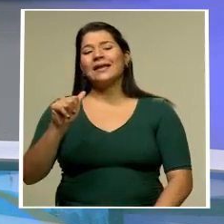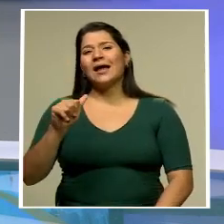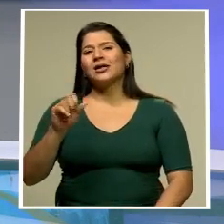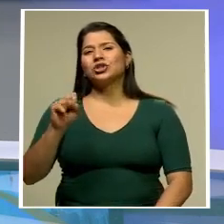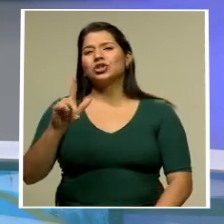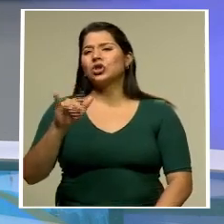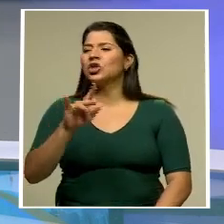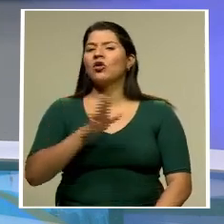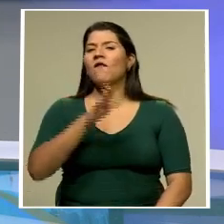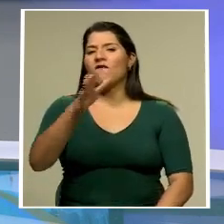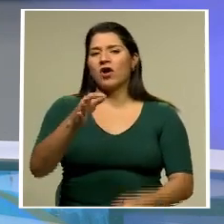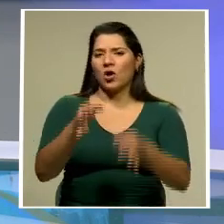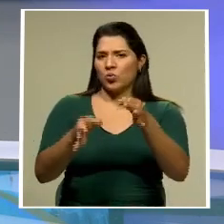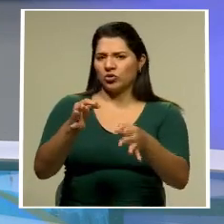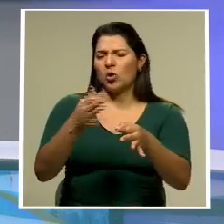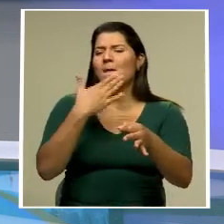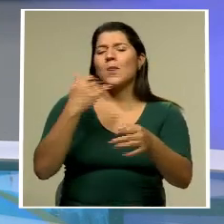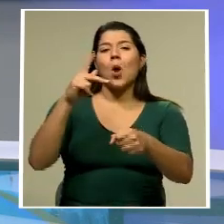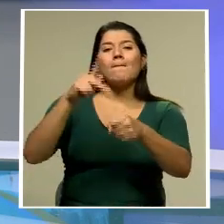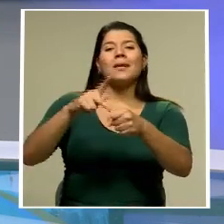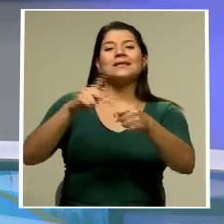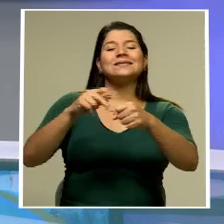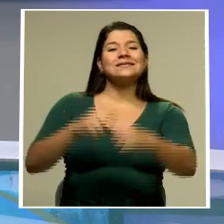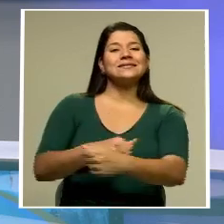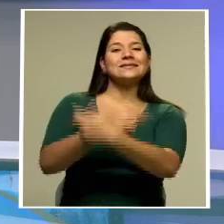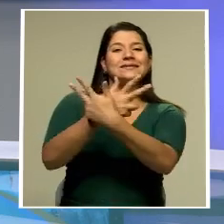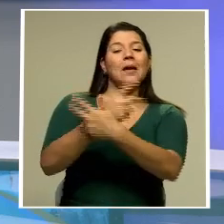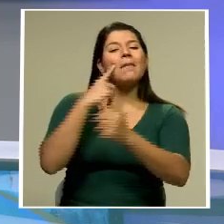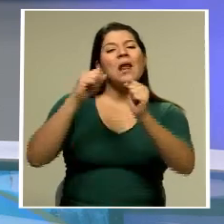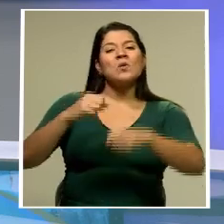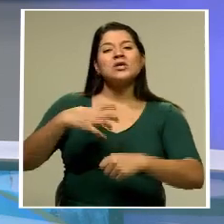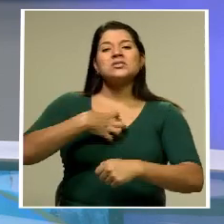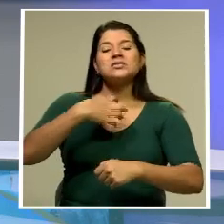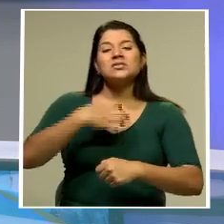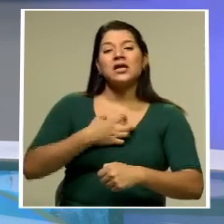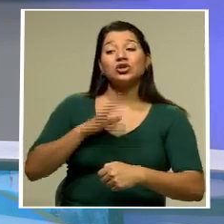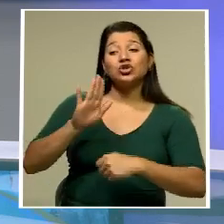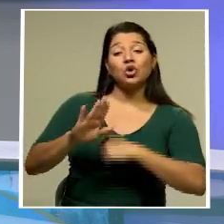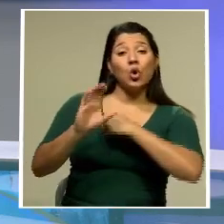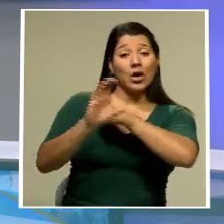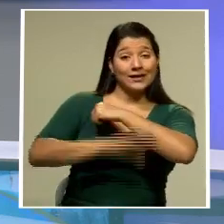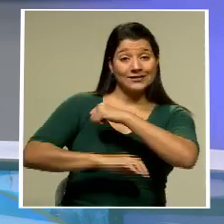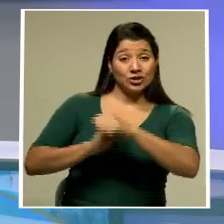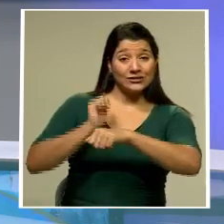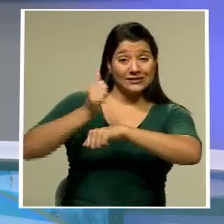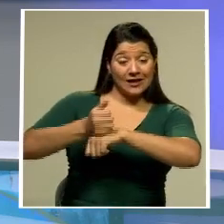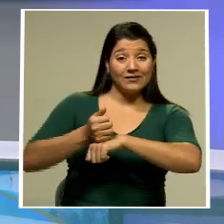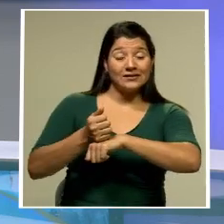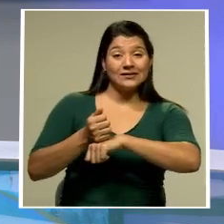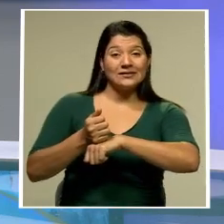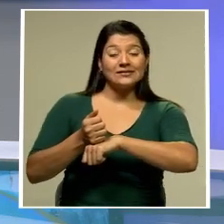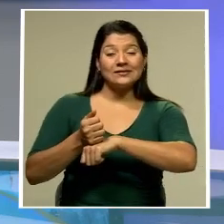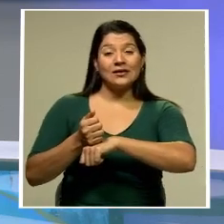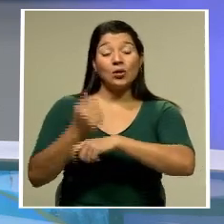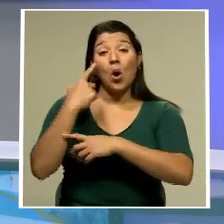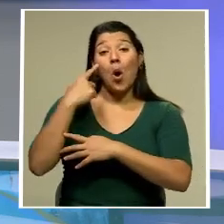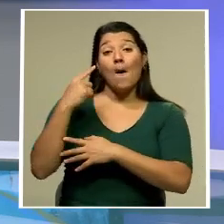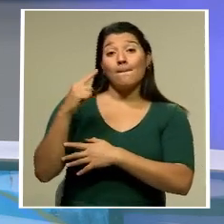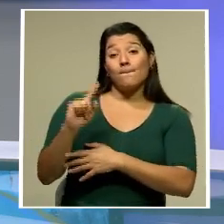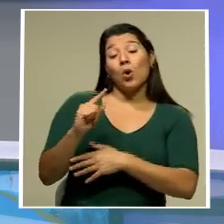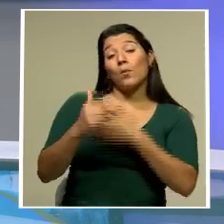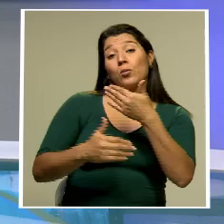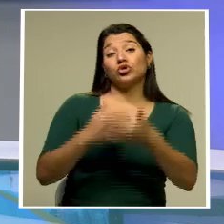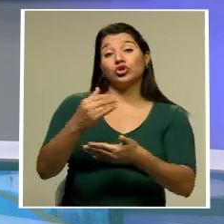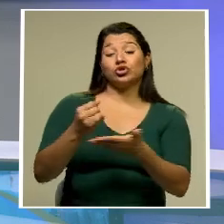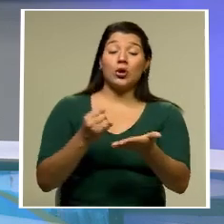virtual en la audiencia que se le sigue para apelar las medidas cautelares que se le impusieron por el caso